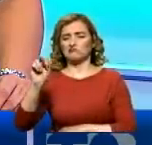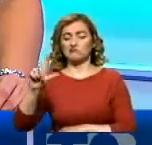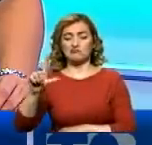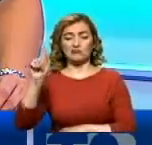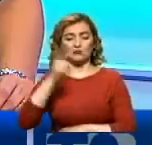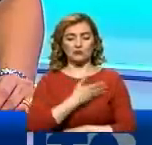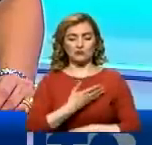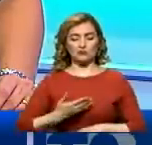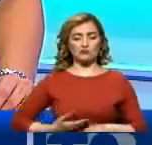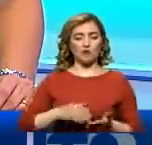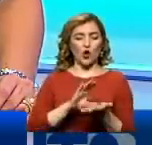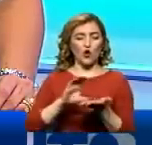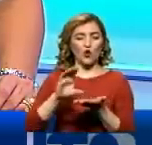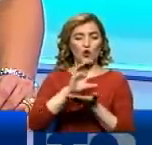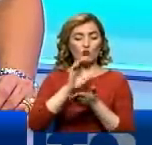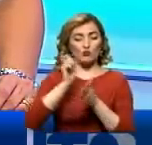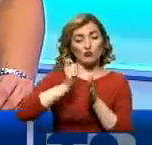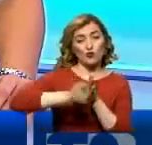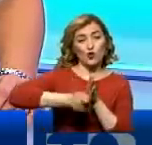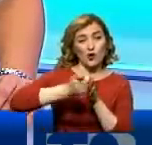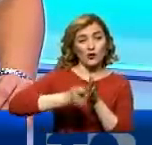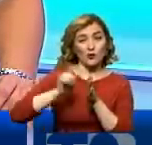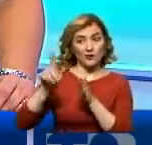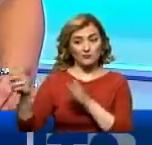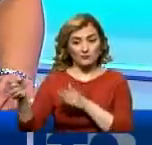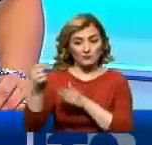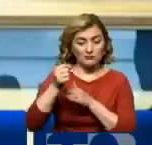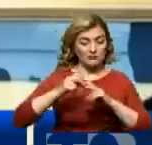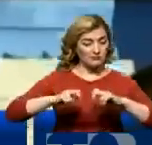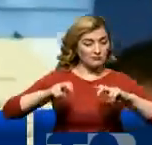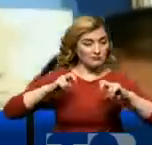del Guayas, no fue vinculado en el caso Sobornos.